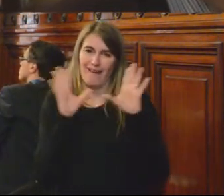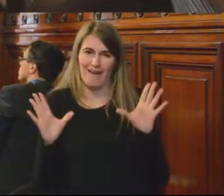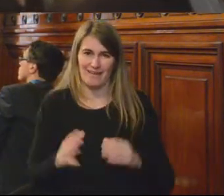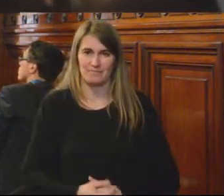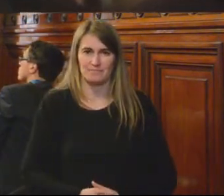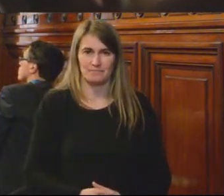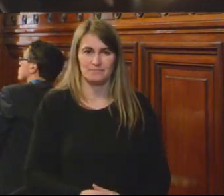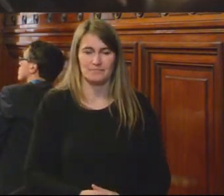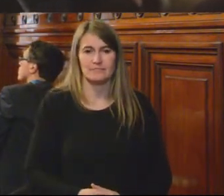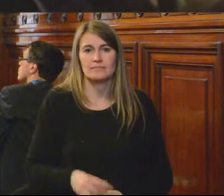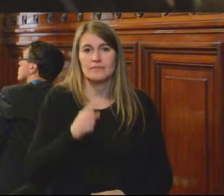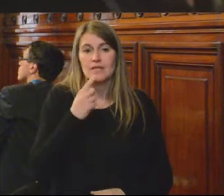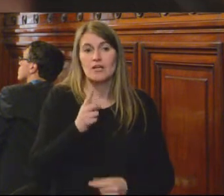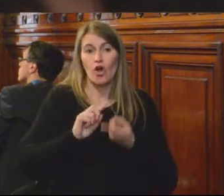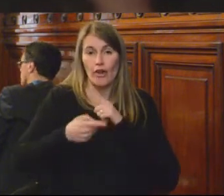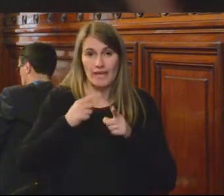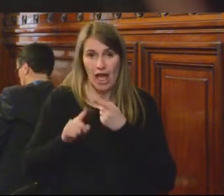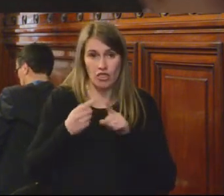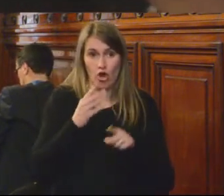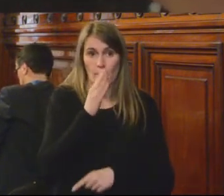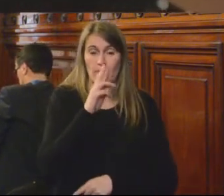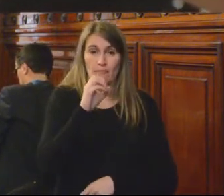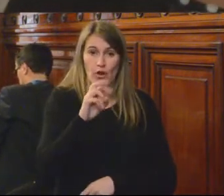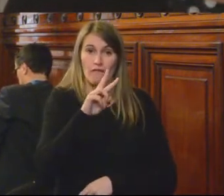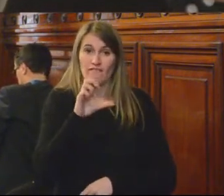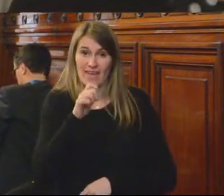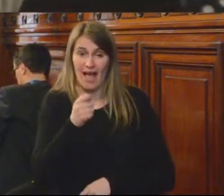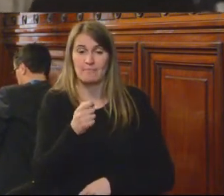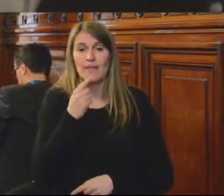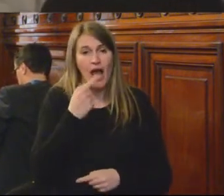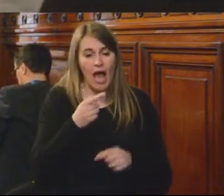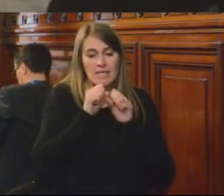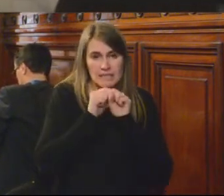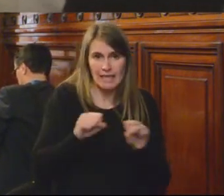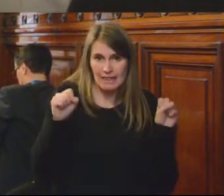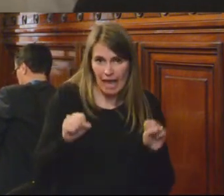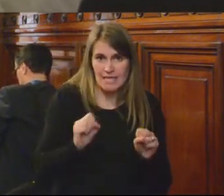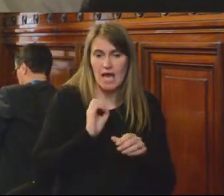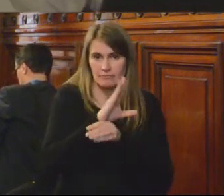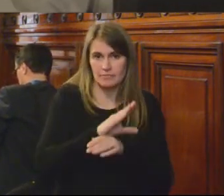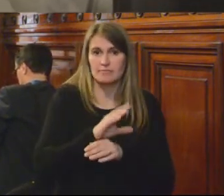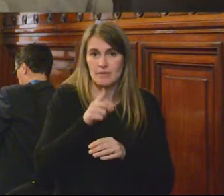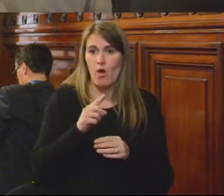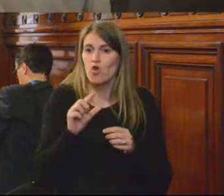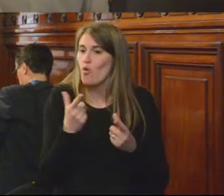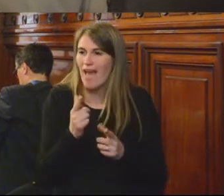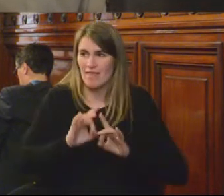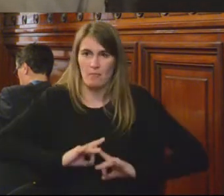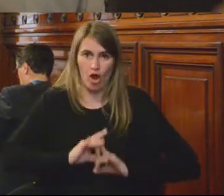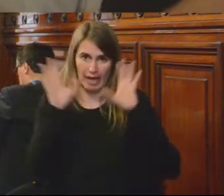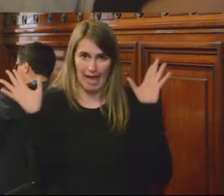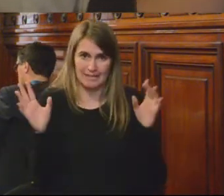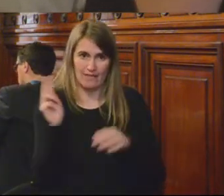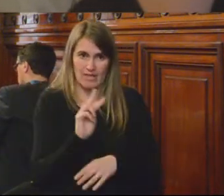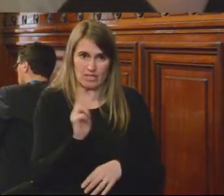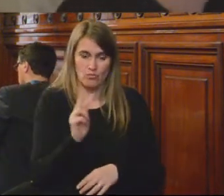Rafael Uzcategui, coordinador general de Provea. Estamos consignando en la Secretaría un informe de Provea sobre esta situación de ausencia de democracia. De los temas resaltados